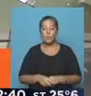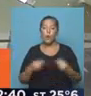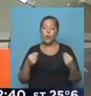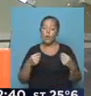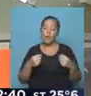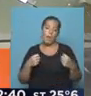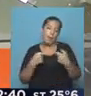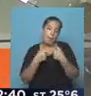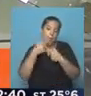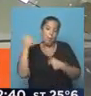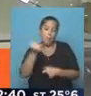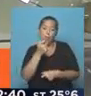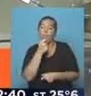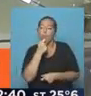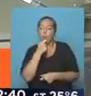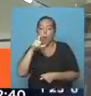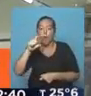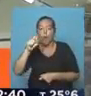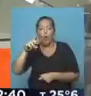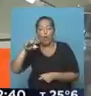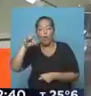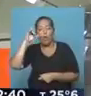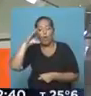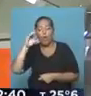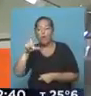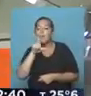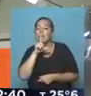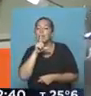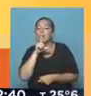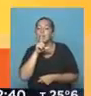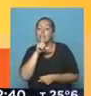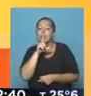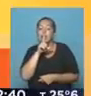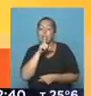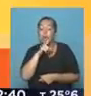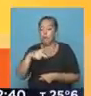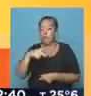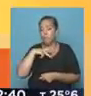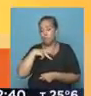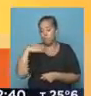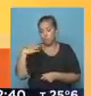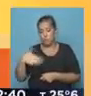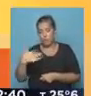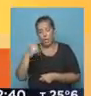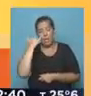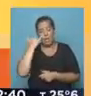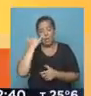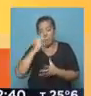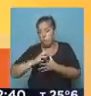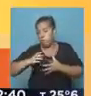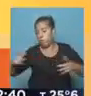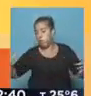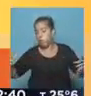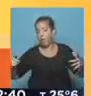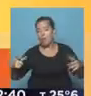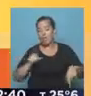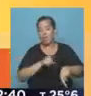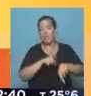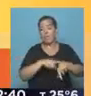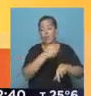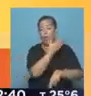como el caso de ode brex y de otras en la región que se han enriquecido y han eh crecido mucho en épocas de Dictadura con